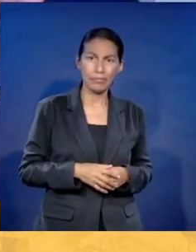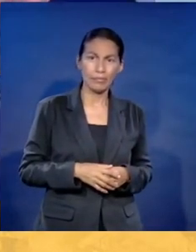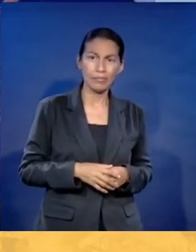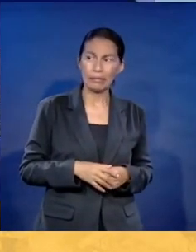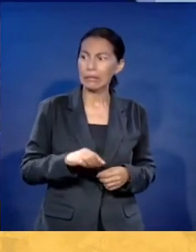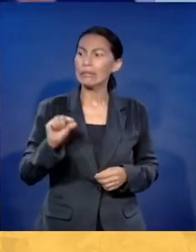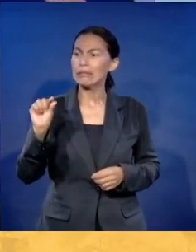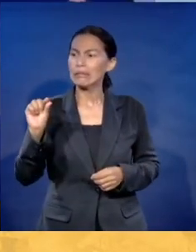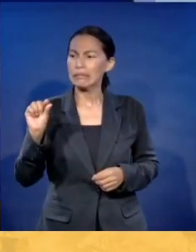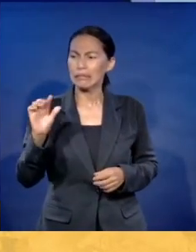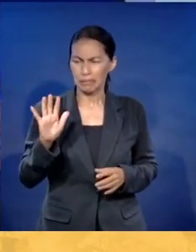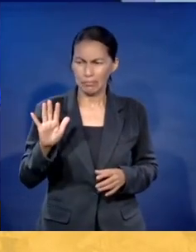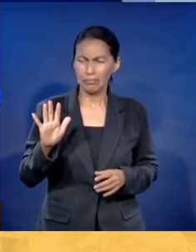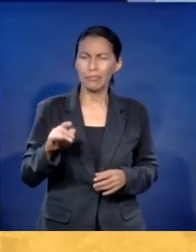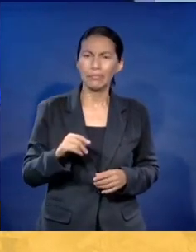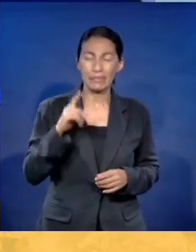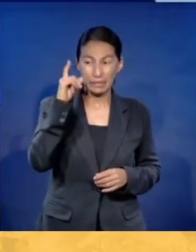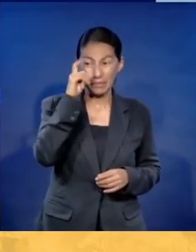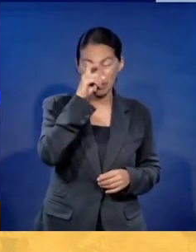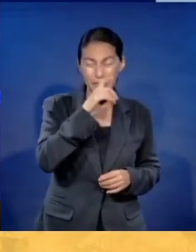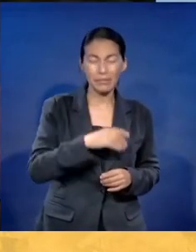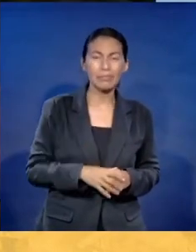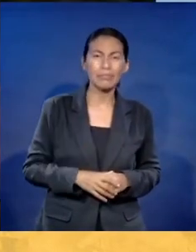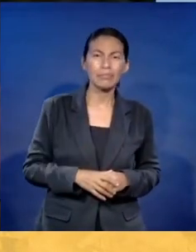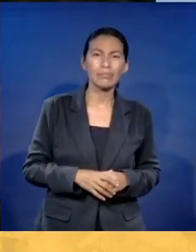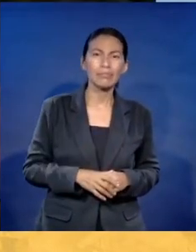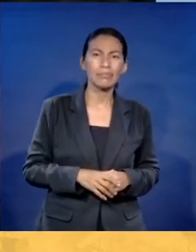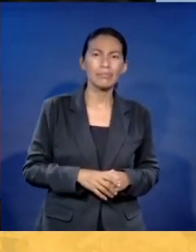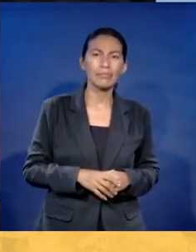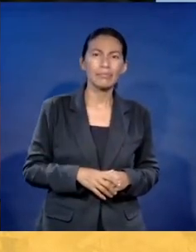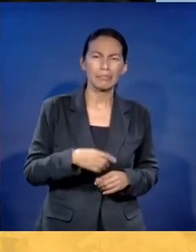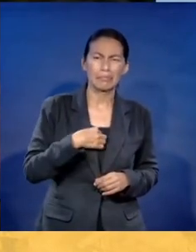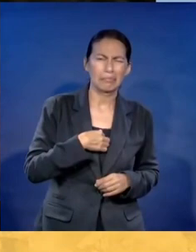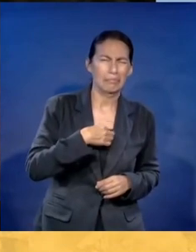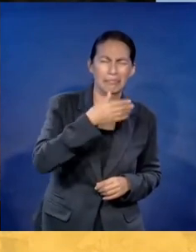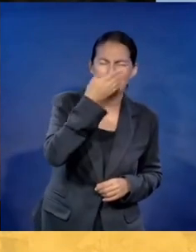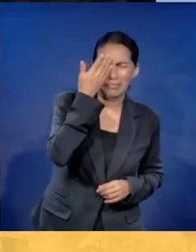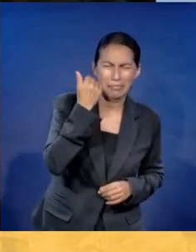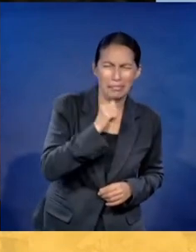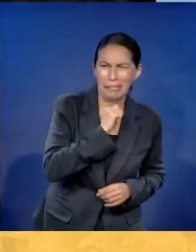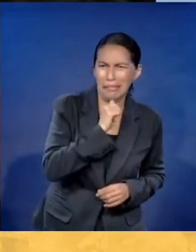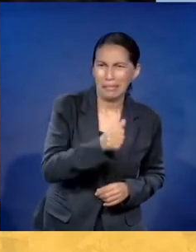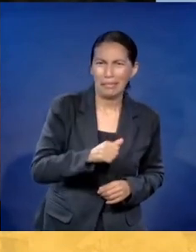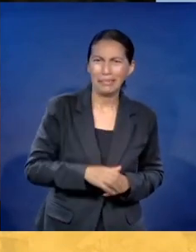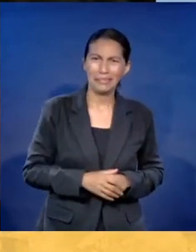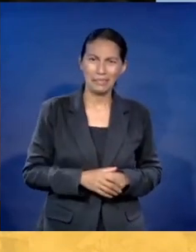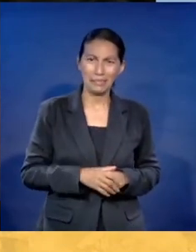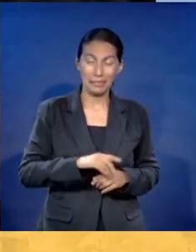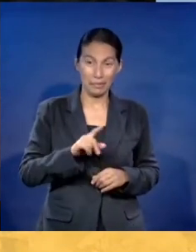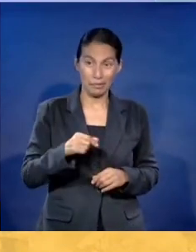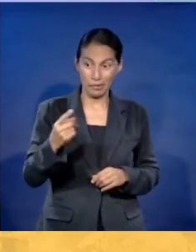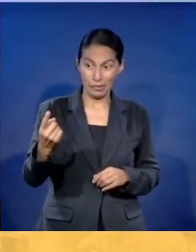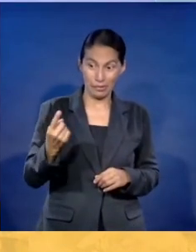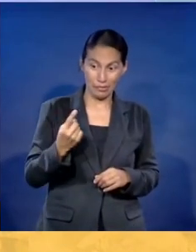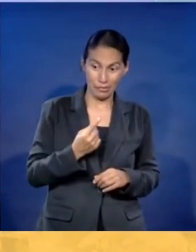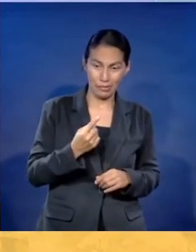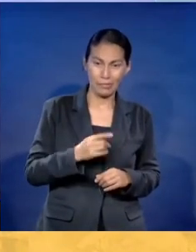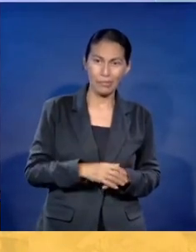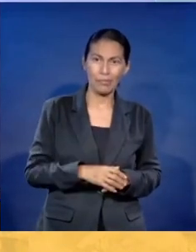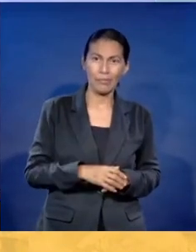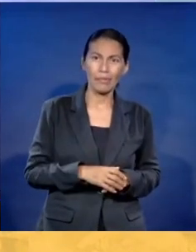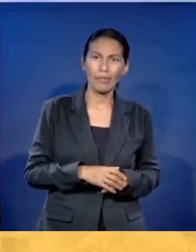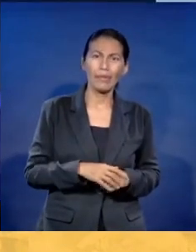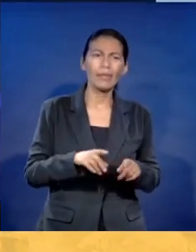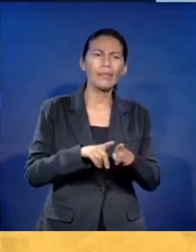Dame un detalle está más complejo de lo que pensaba ni sabía nada ya cuando ella se bajó fui con el hermano Ignacio Osorio hermano